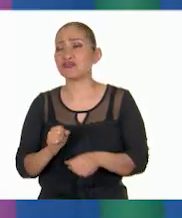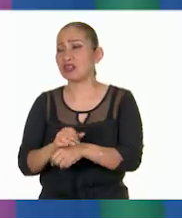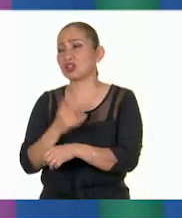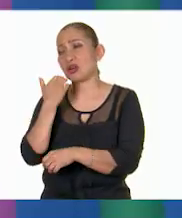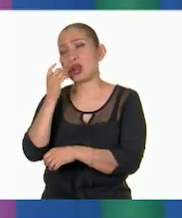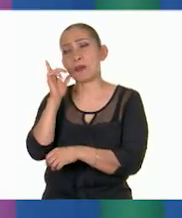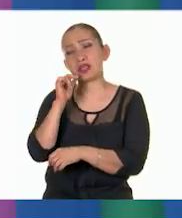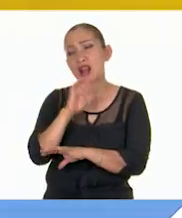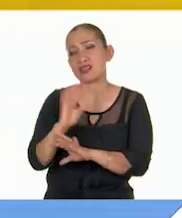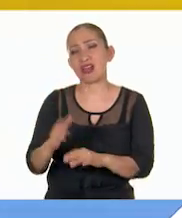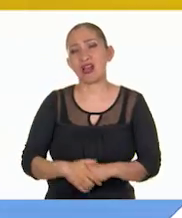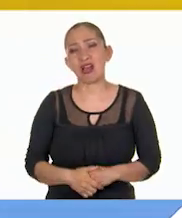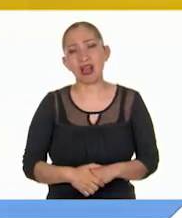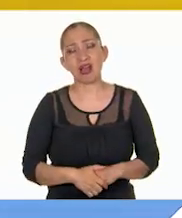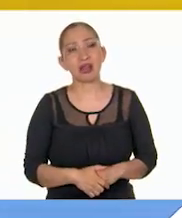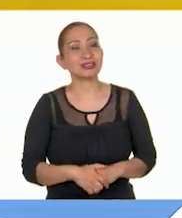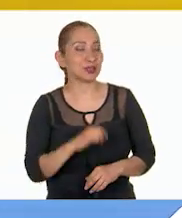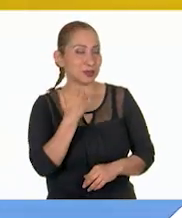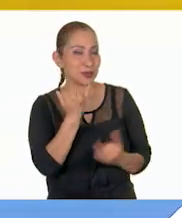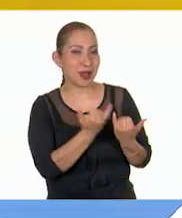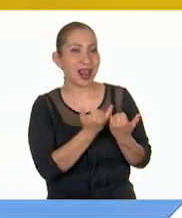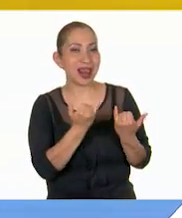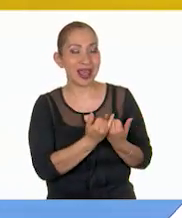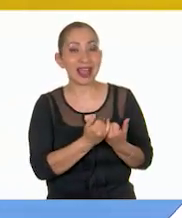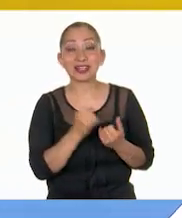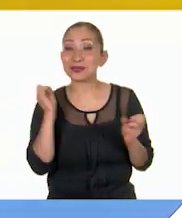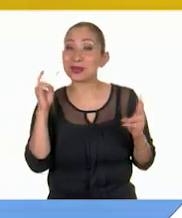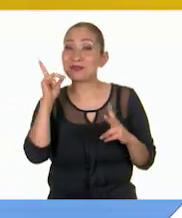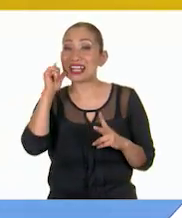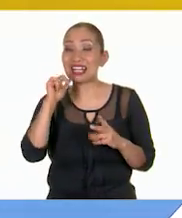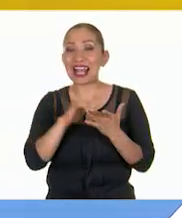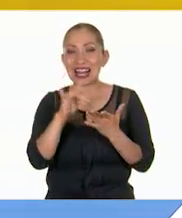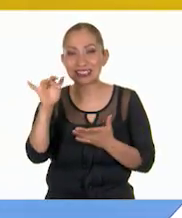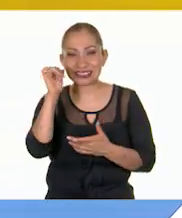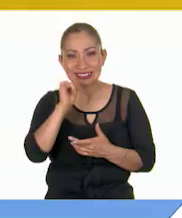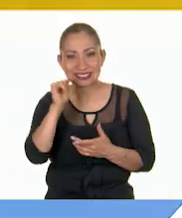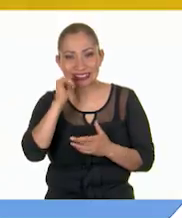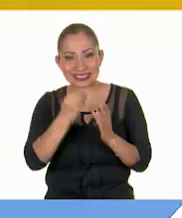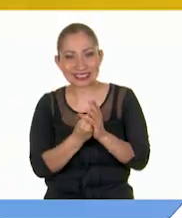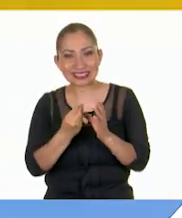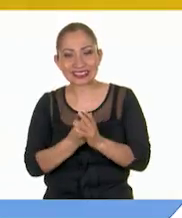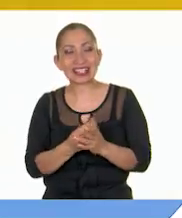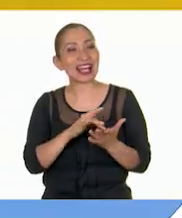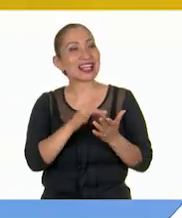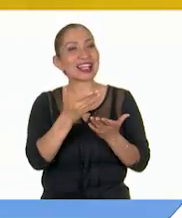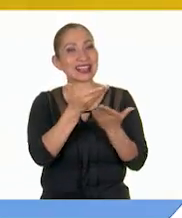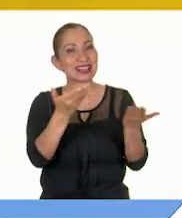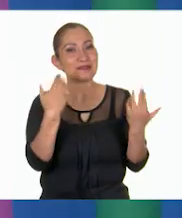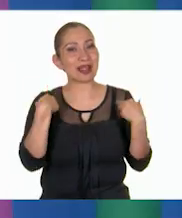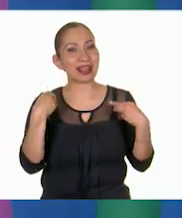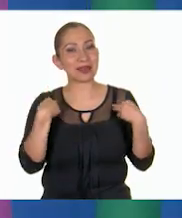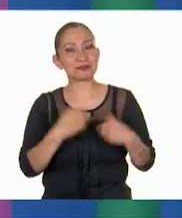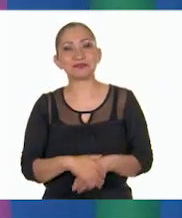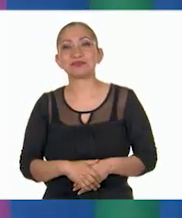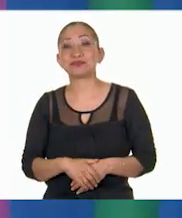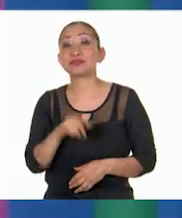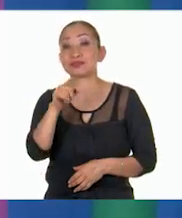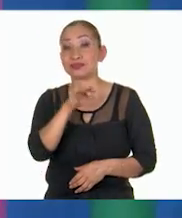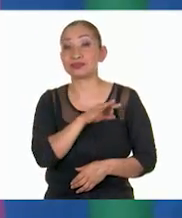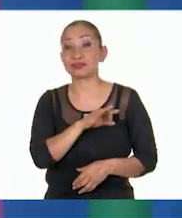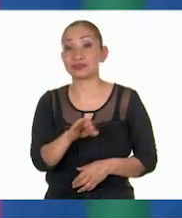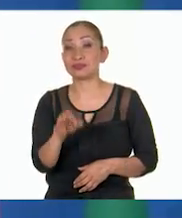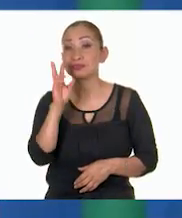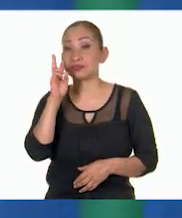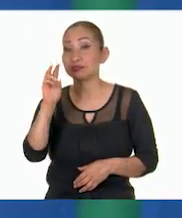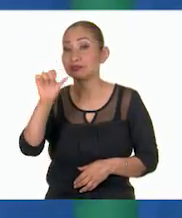yo quiero que sea mañana. Entonces, yo también. Con eso, hasta mañana, Gaby. Gracias como siempre por esta sesión. Gracias a ti, María. Si te es